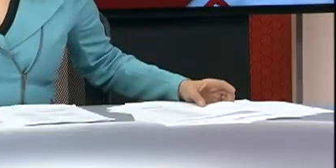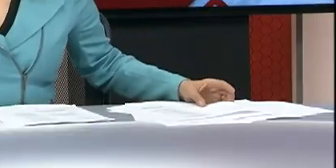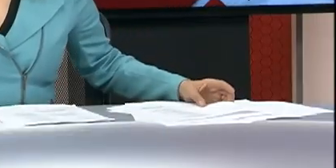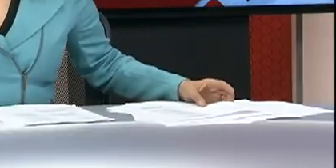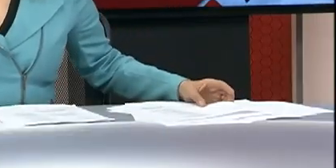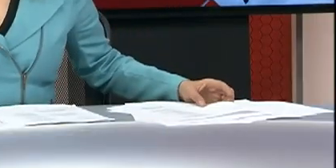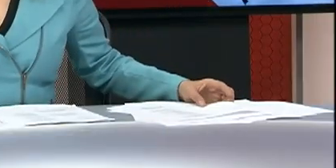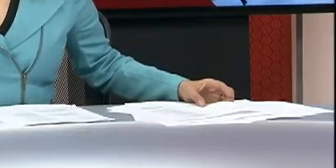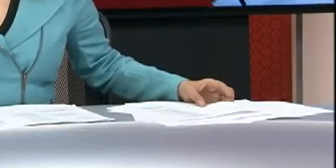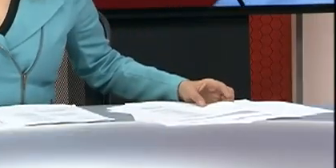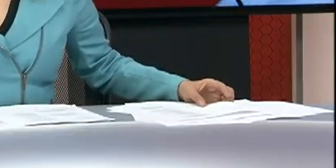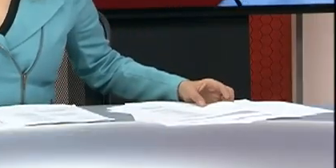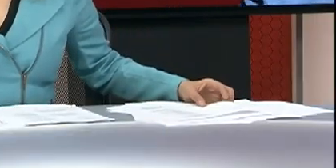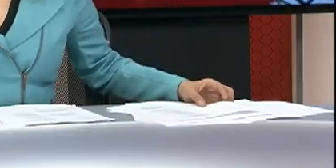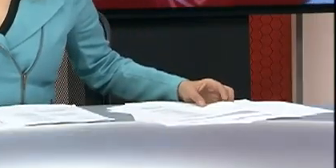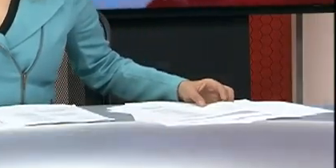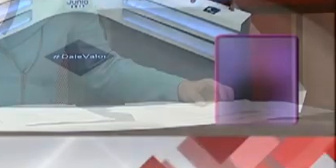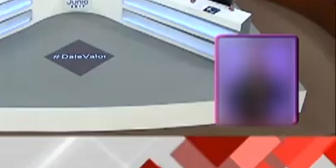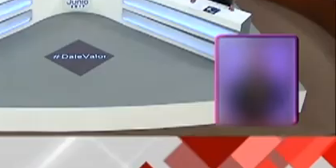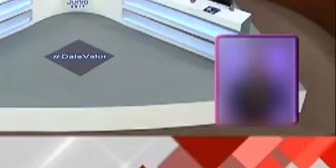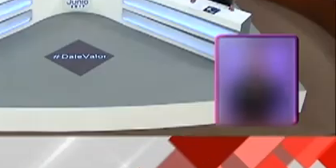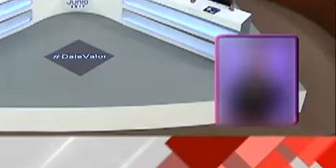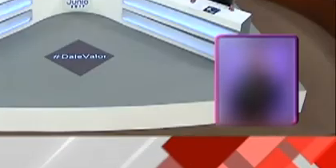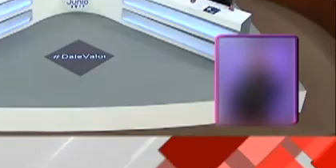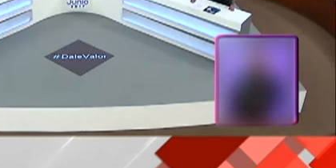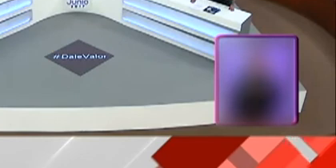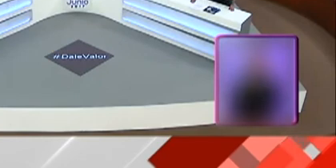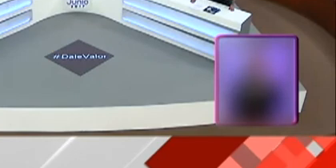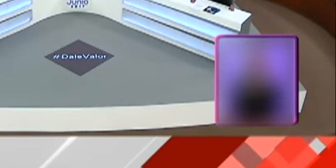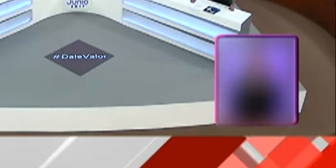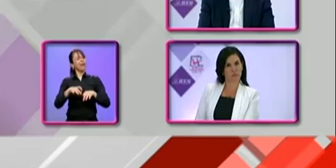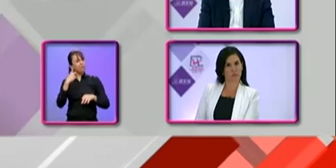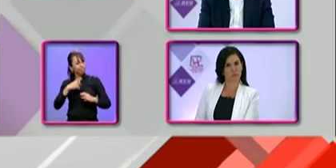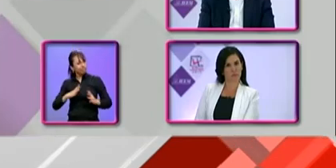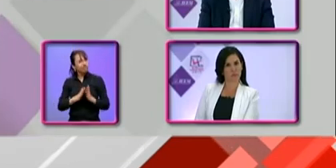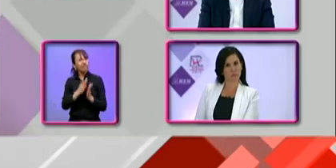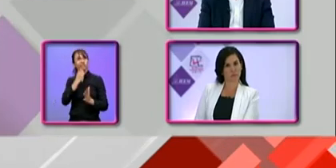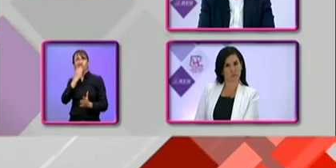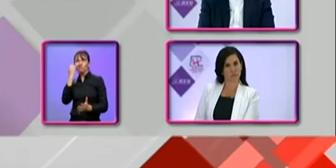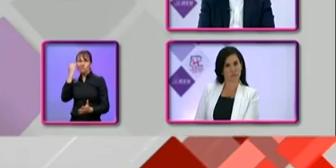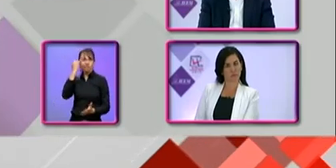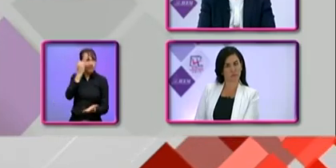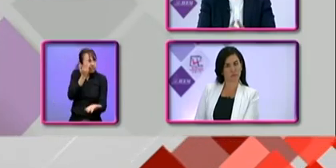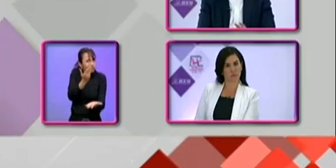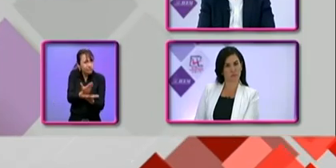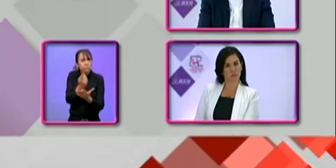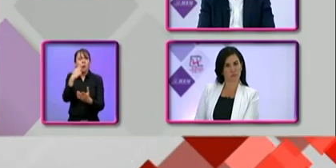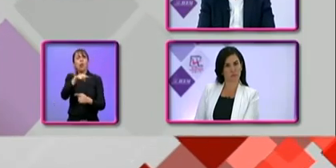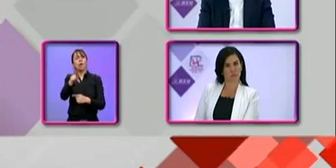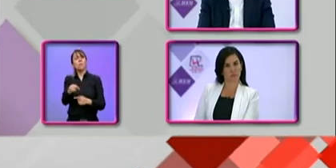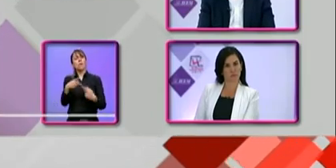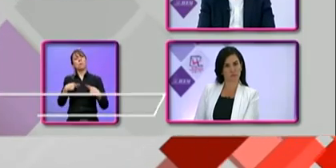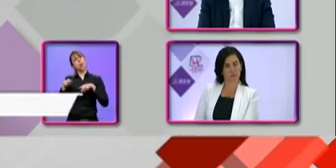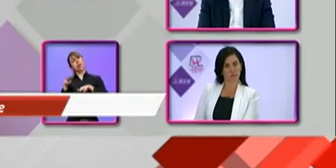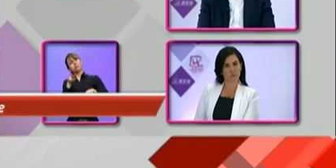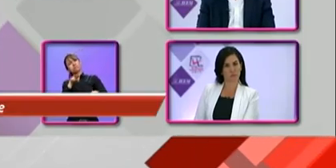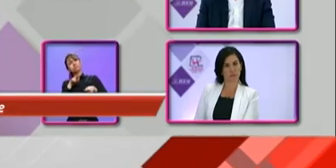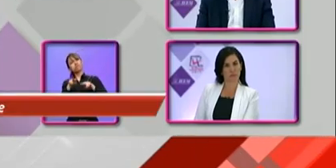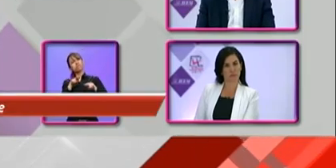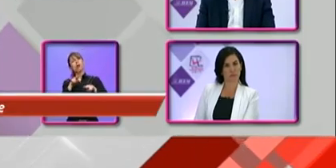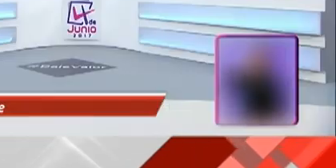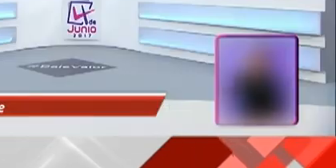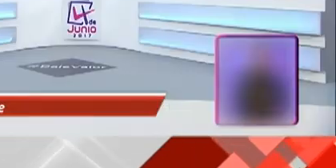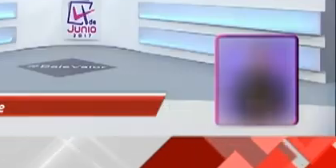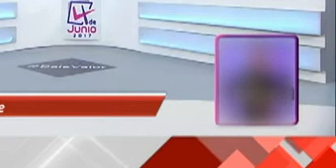El PRD solicitó al Instituto Electoral del Estado de México la realización de un tercer debate oficial entre los candidatos a la